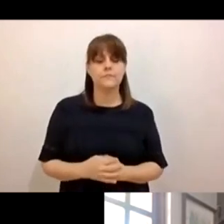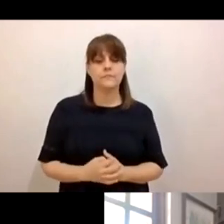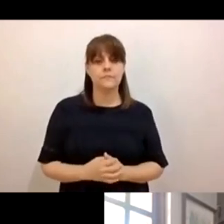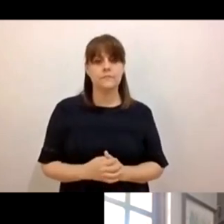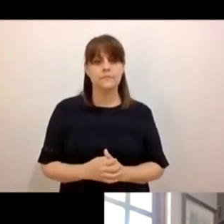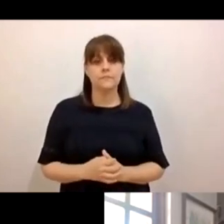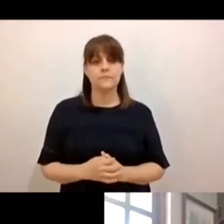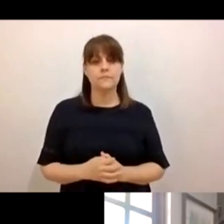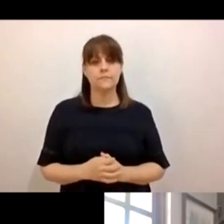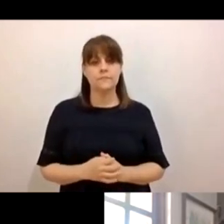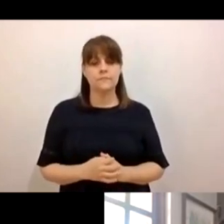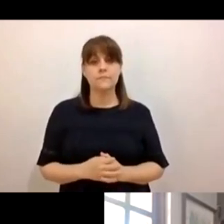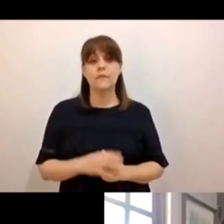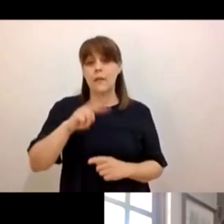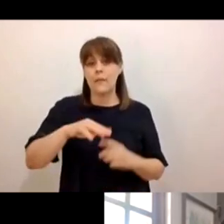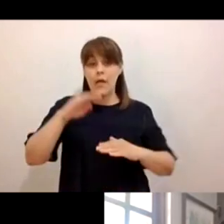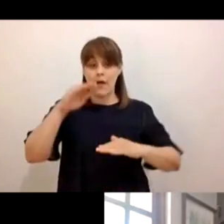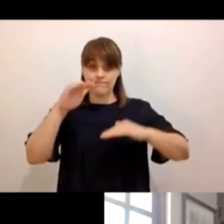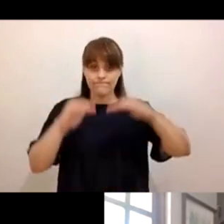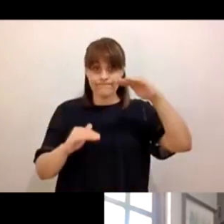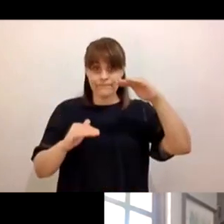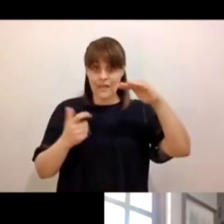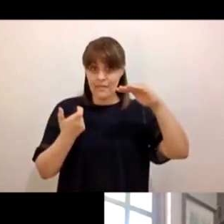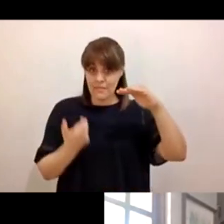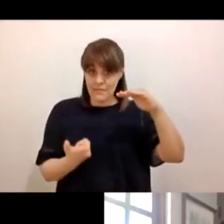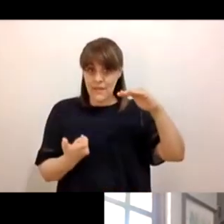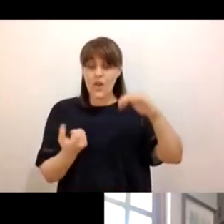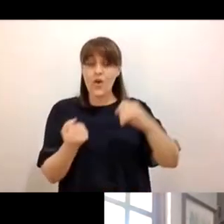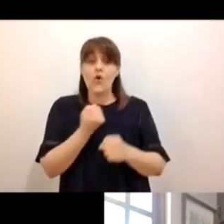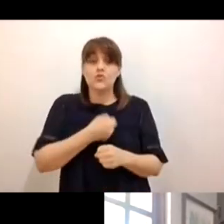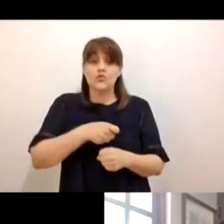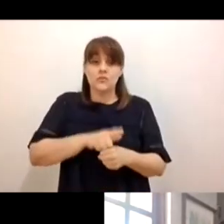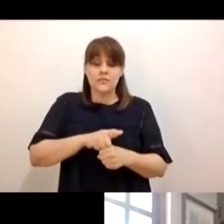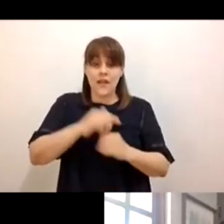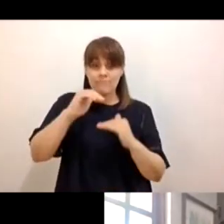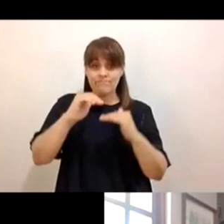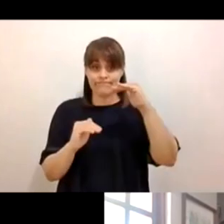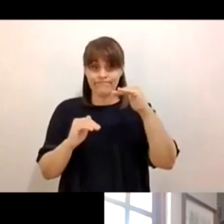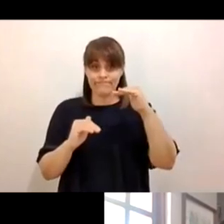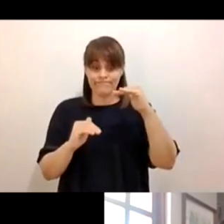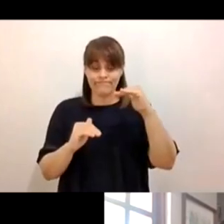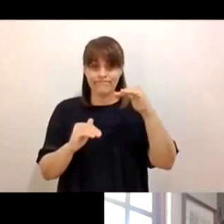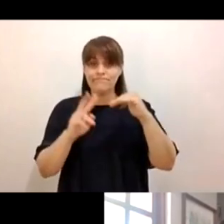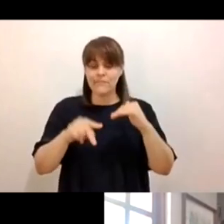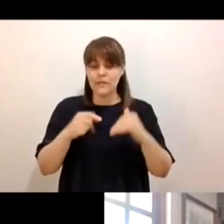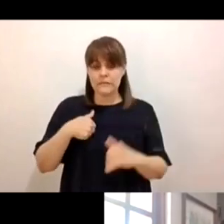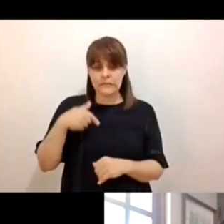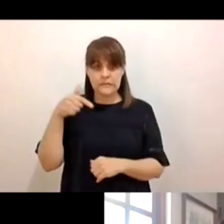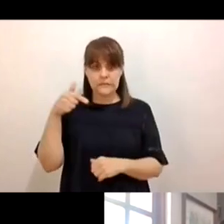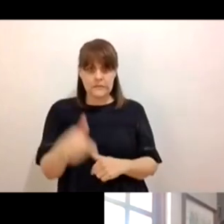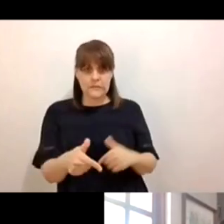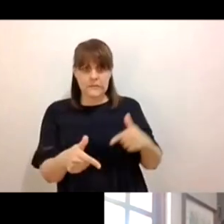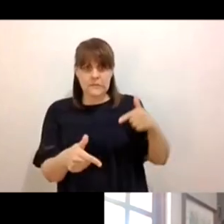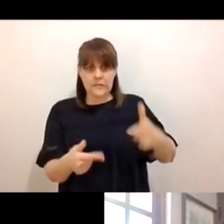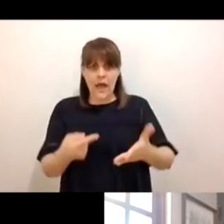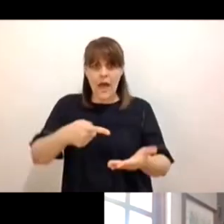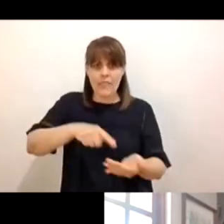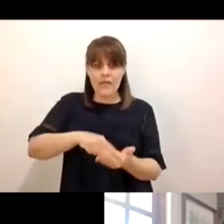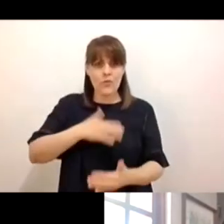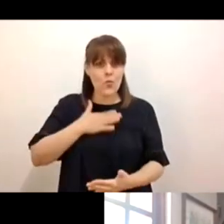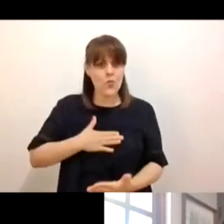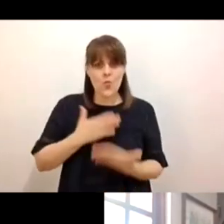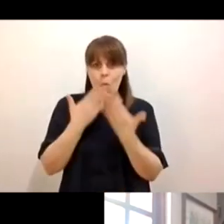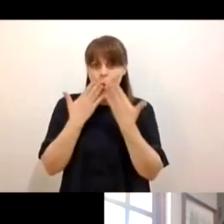las desigualdades económicas y sociales han puesto en evidencia la injusticia de los modelos que estamos viviendo pero también la